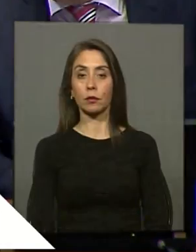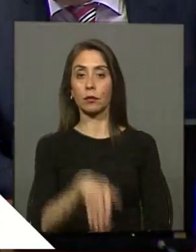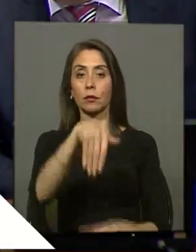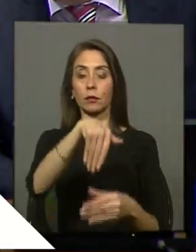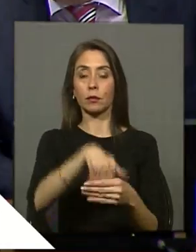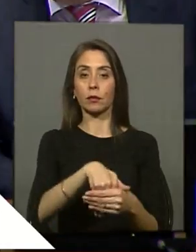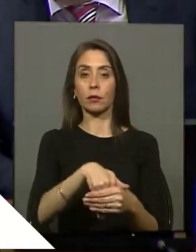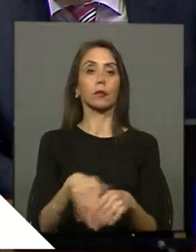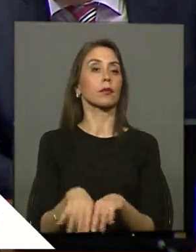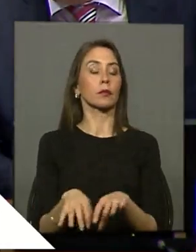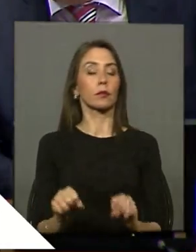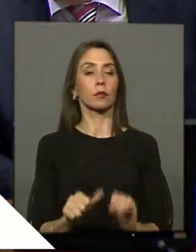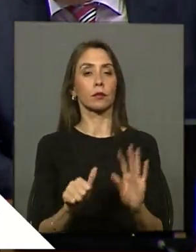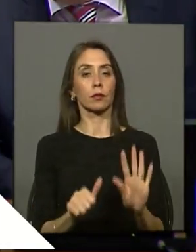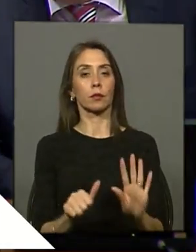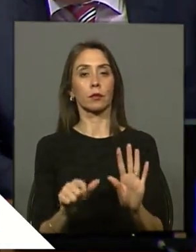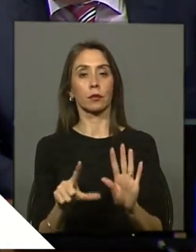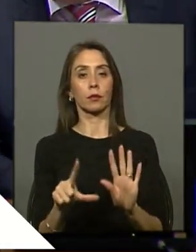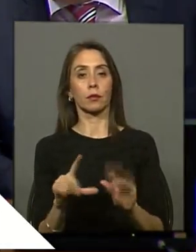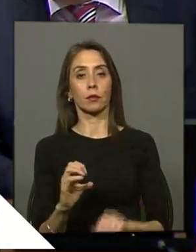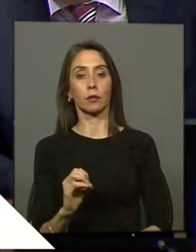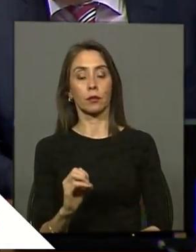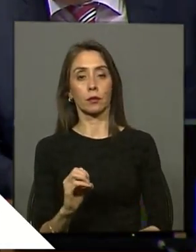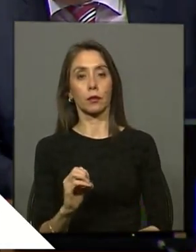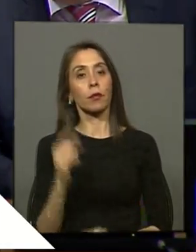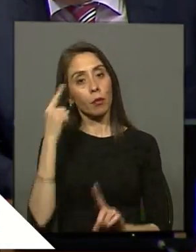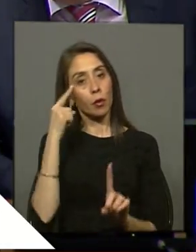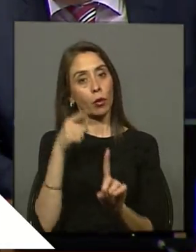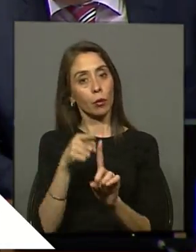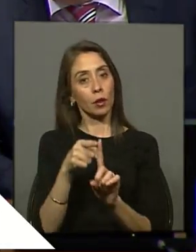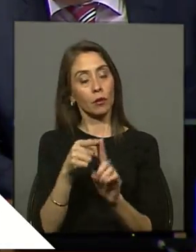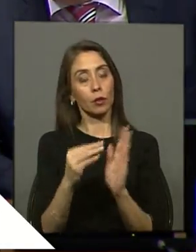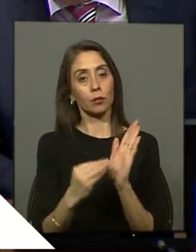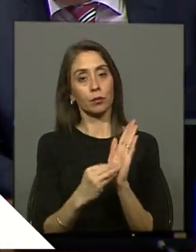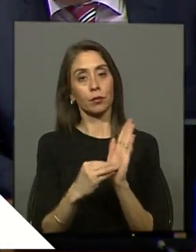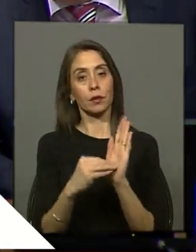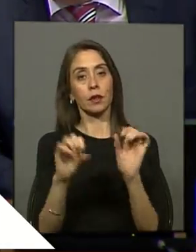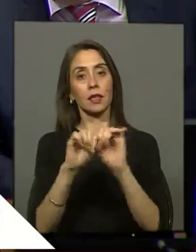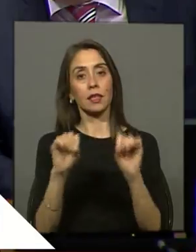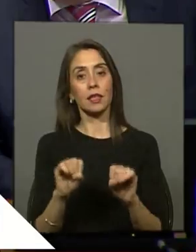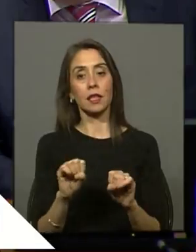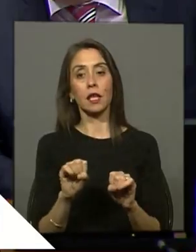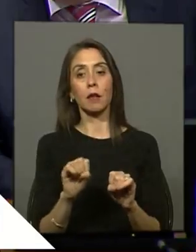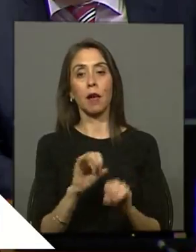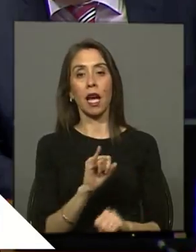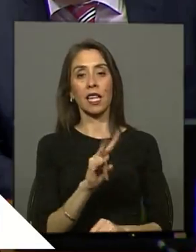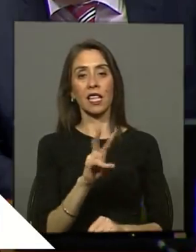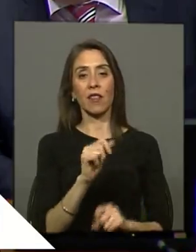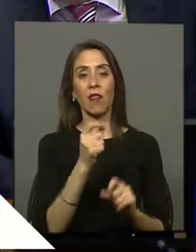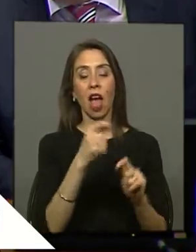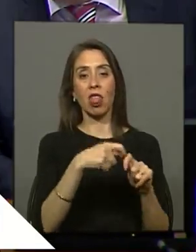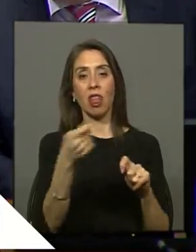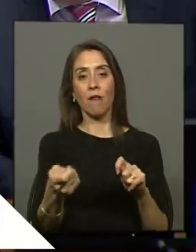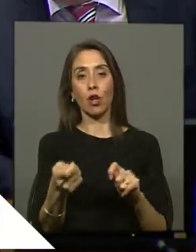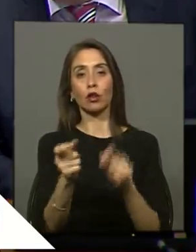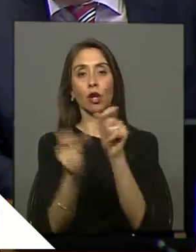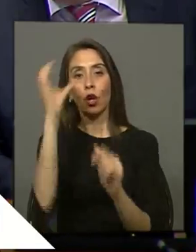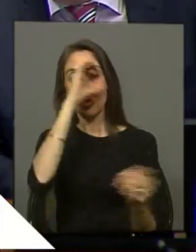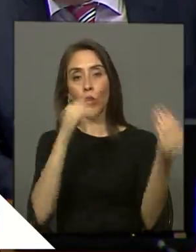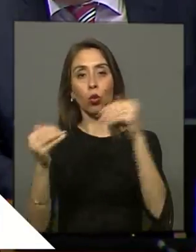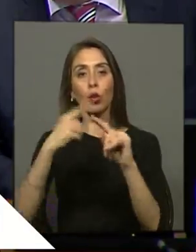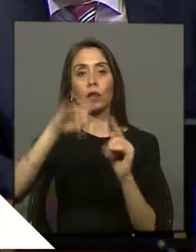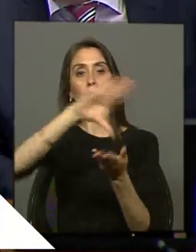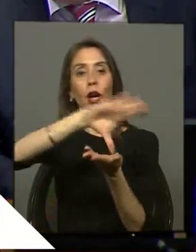votación la resolución 670 que tiene por objeto consagrar un sistema de devolución del IVA en favor de los turistas